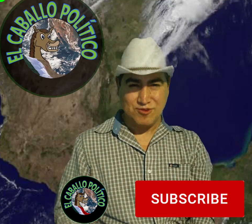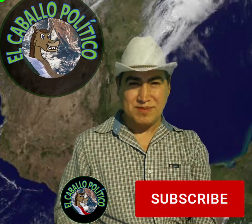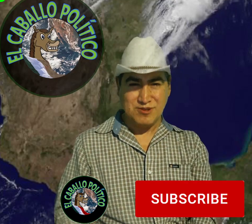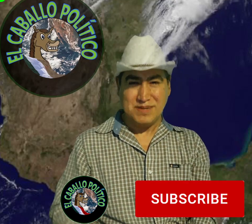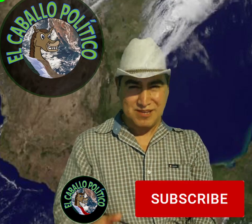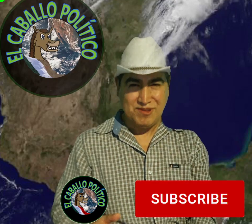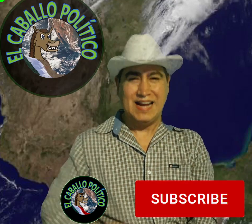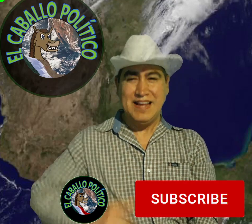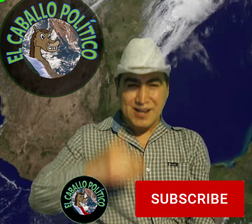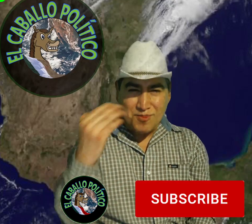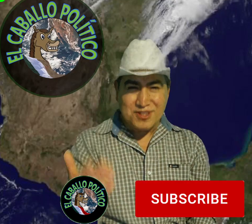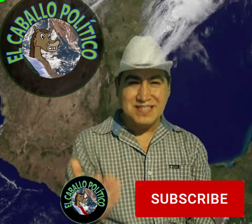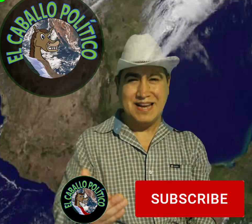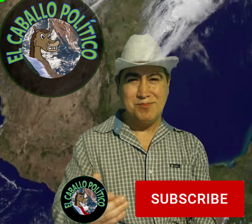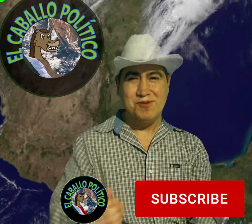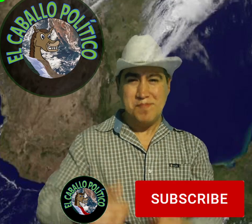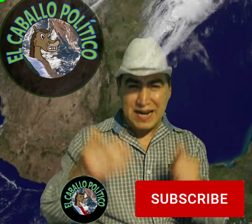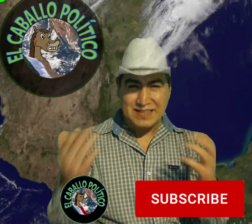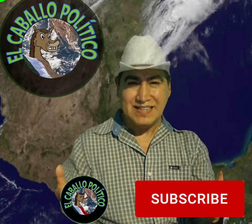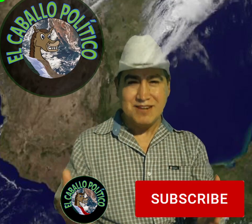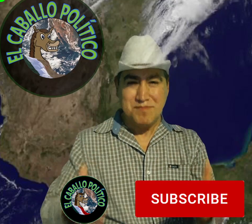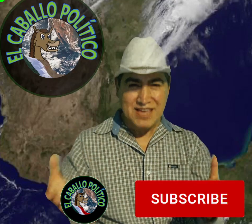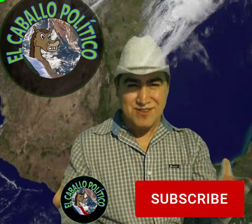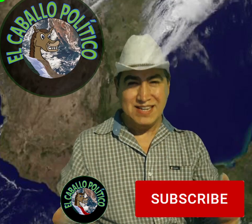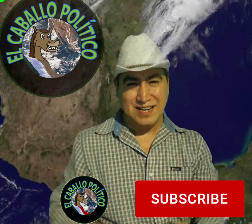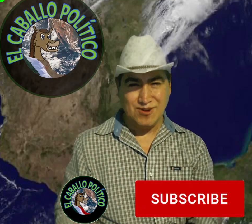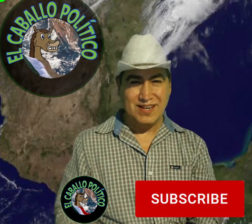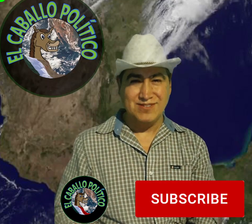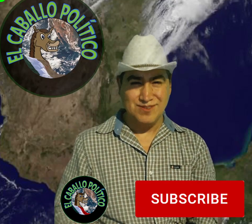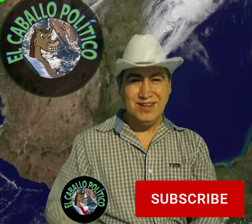la transformación pacífica, como dice AMLO, para tener